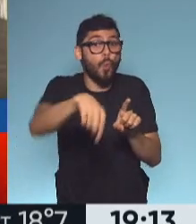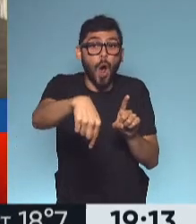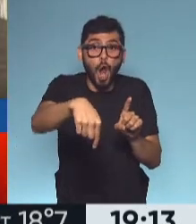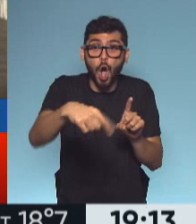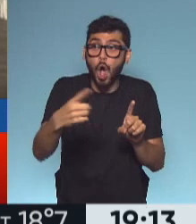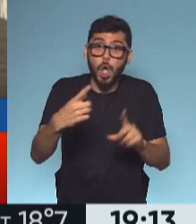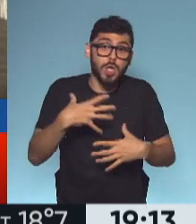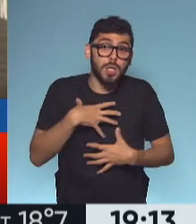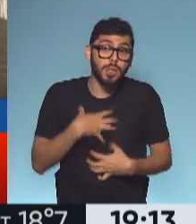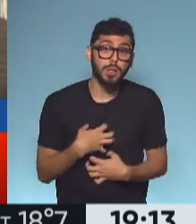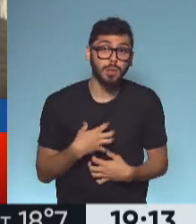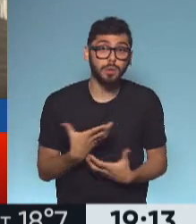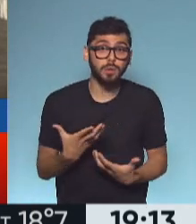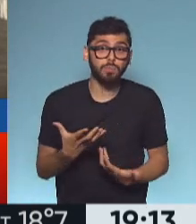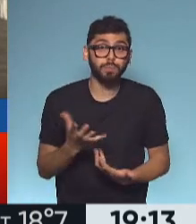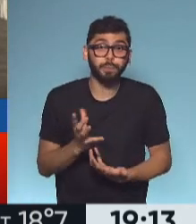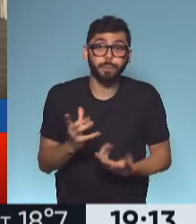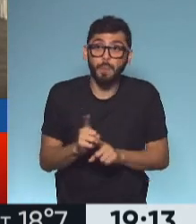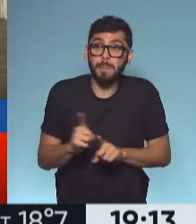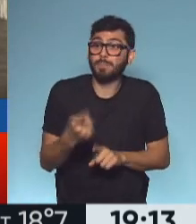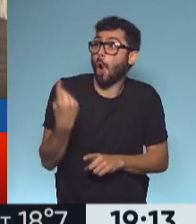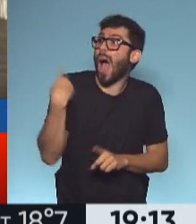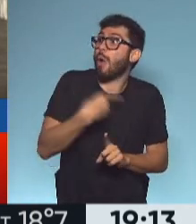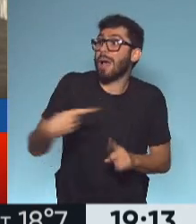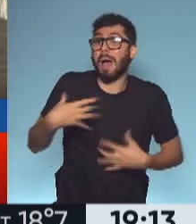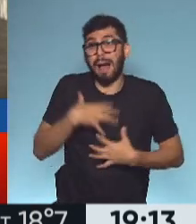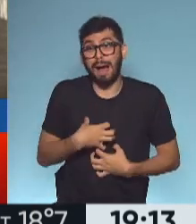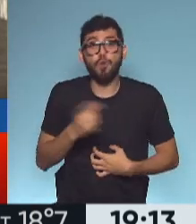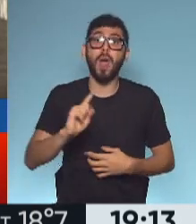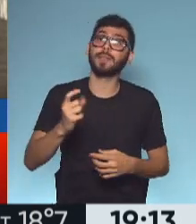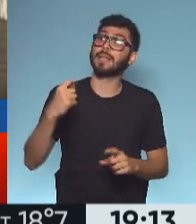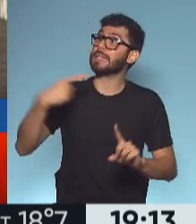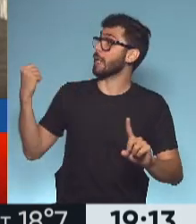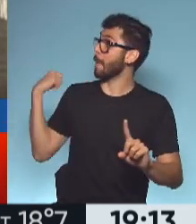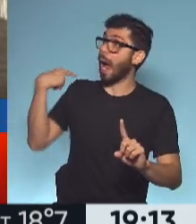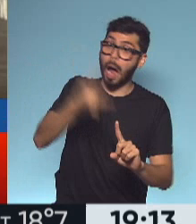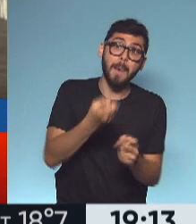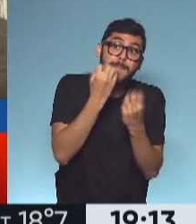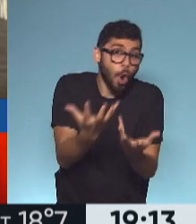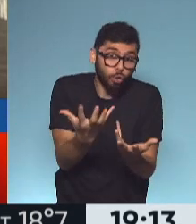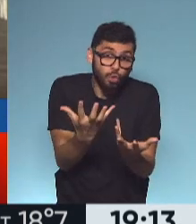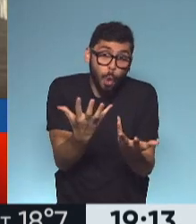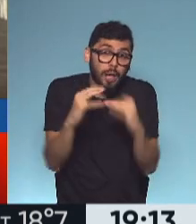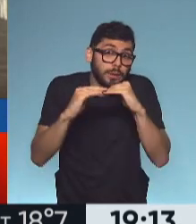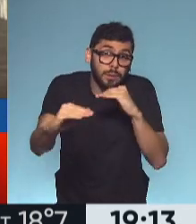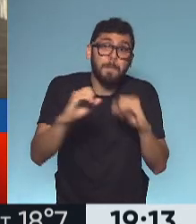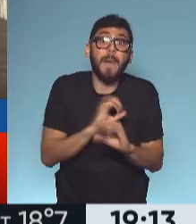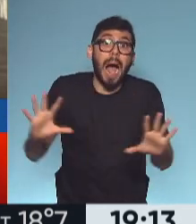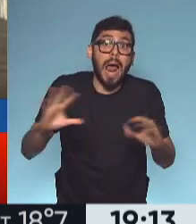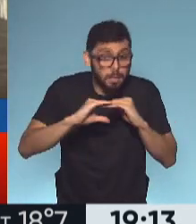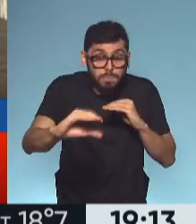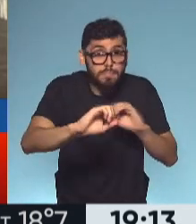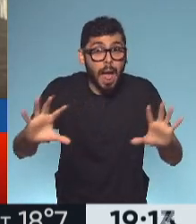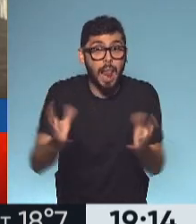es angustiante. Es igual de angustiante que hace una semana. No es que estamos mejor que hace una semana. Exactamente. Lo que vos me consultabas recién, Ariel, la Ciudad de Buenos